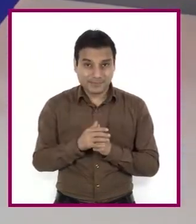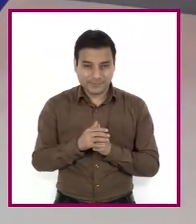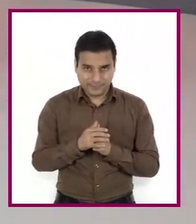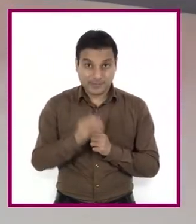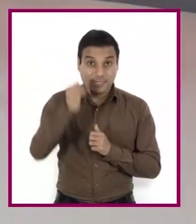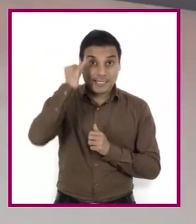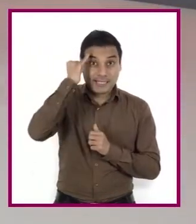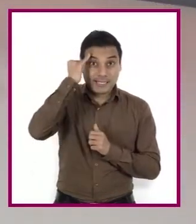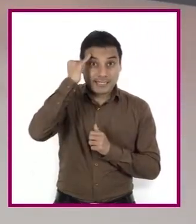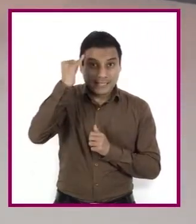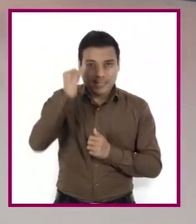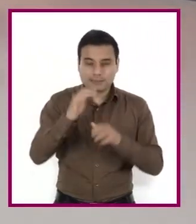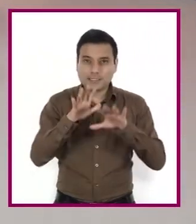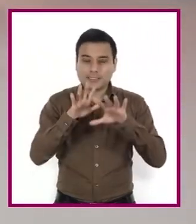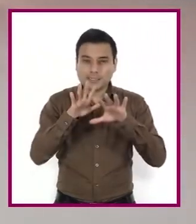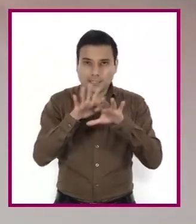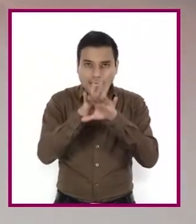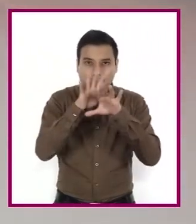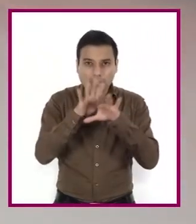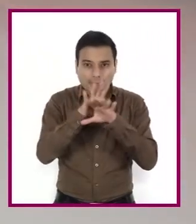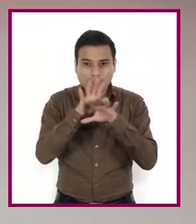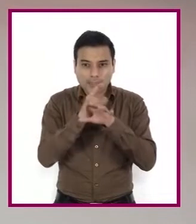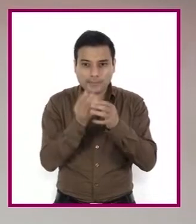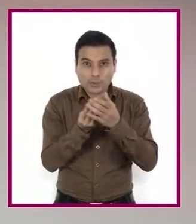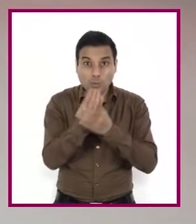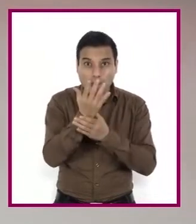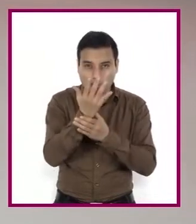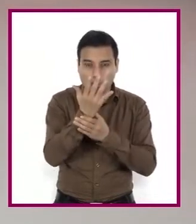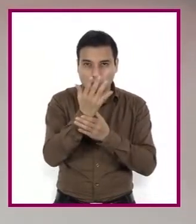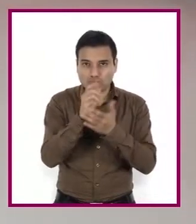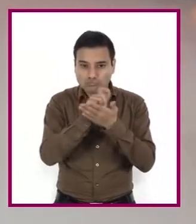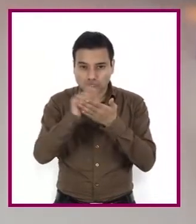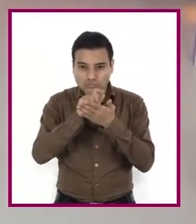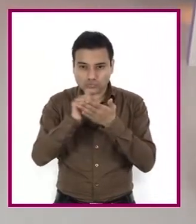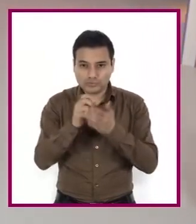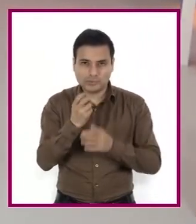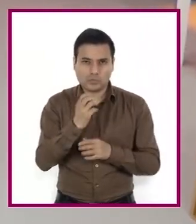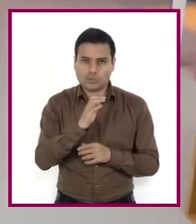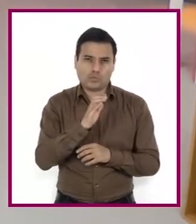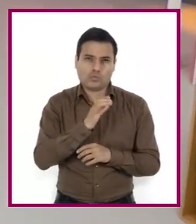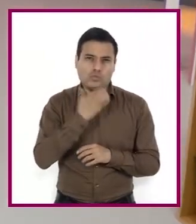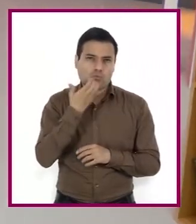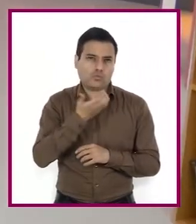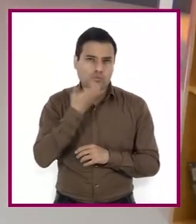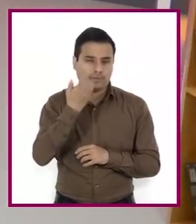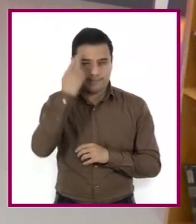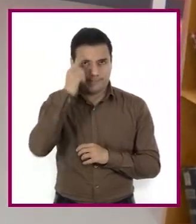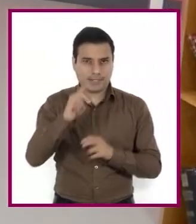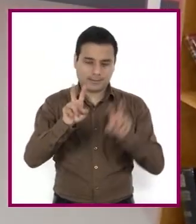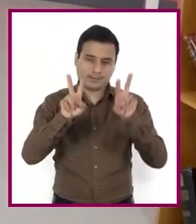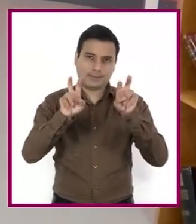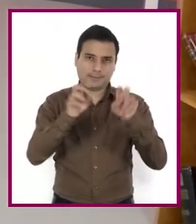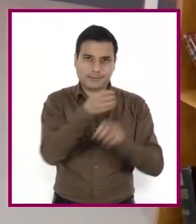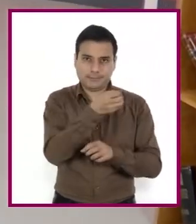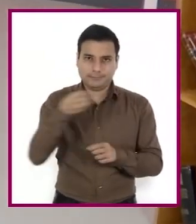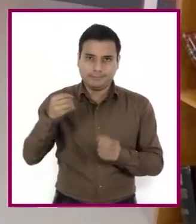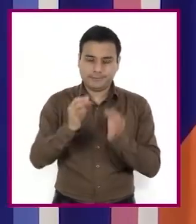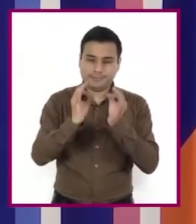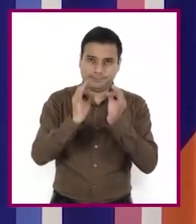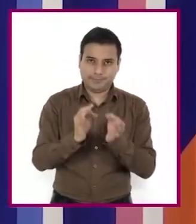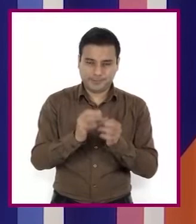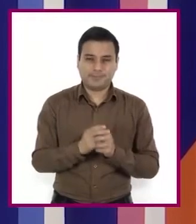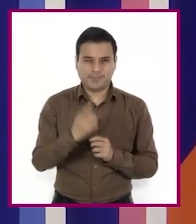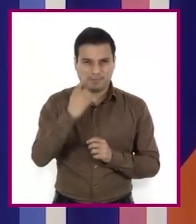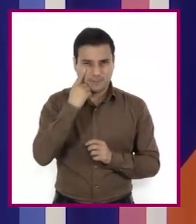ideas creando un nuevo párrafo. Esto es común al atender las necesidades de los temas de cualquier texto.